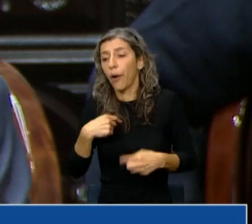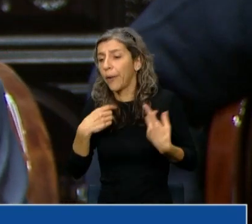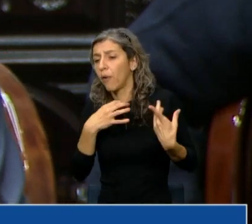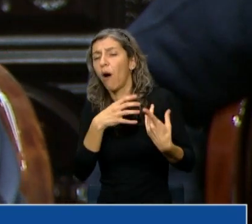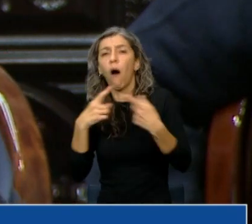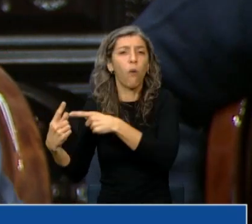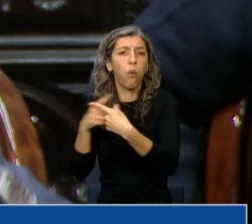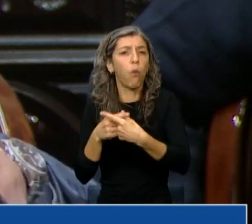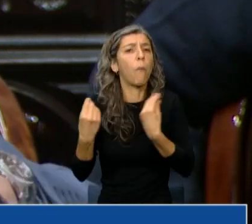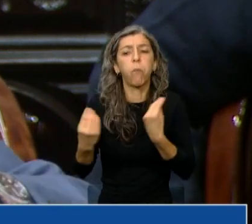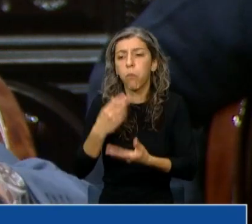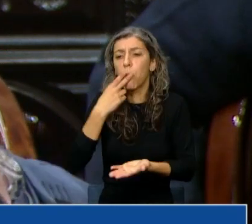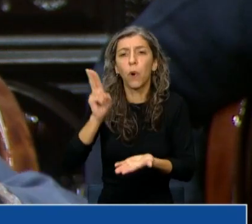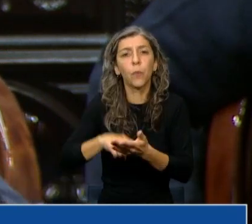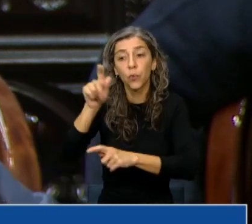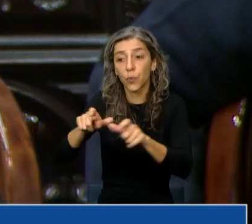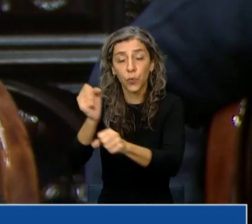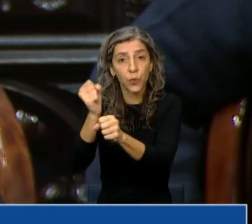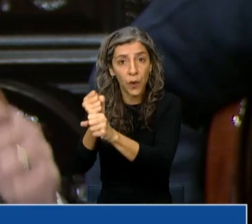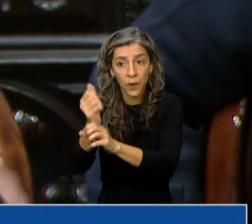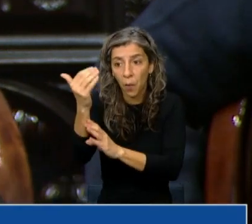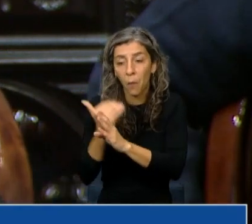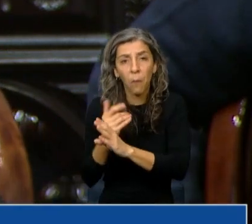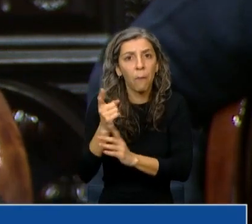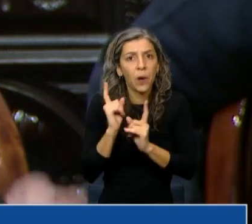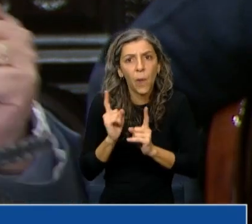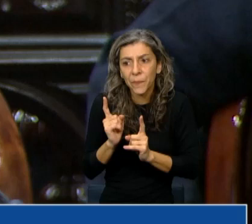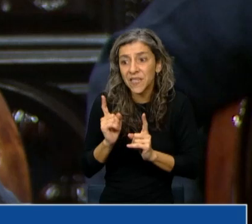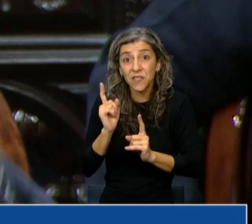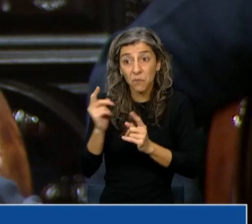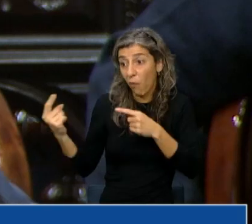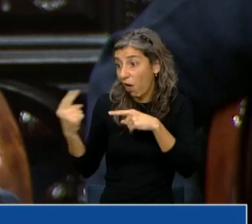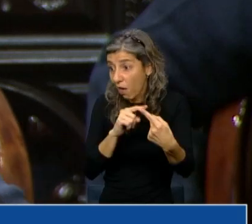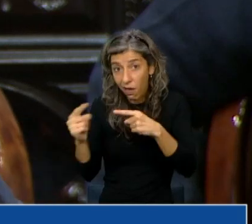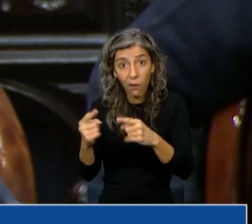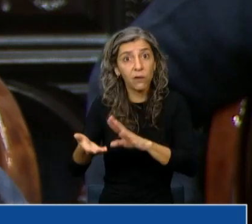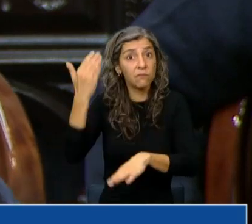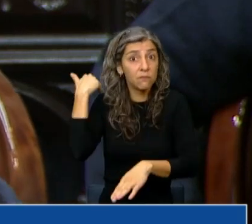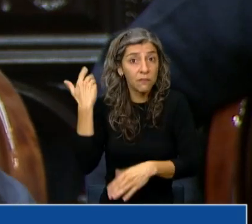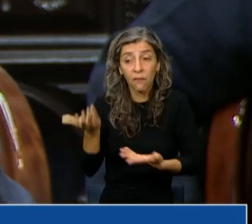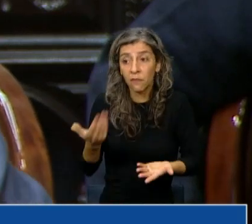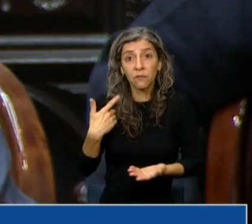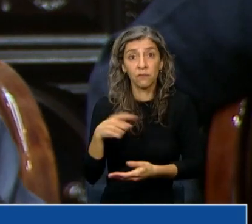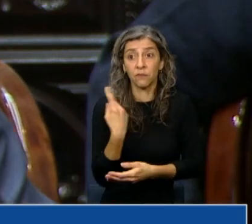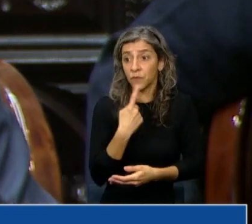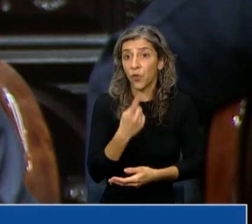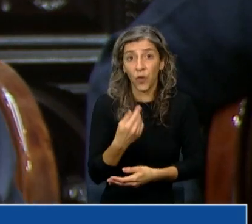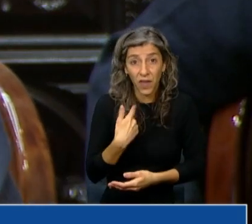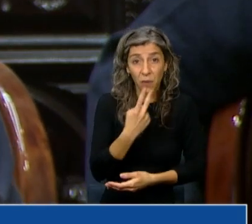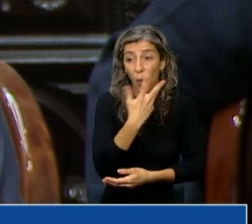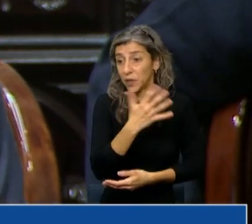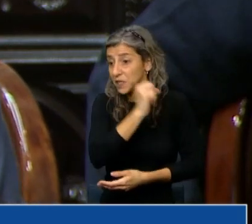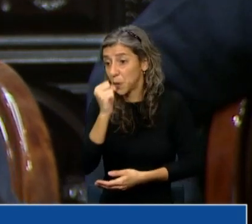impuesto a los trabajadores, pero fueron los que sancionaron una ley disminuyendo del 35 al 25% el impuesto de las ganancias de